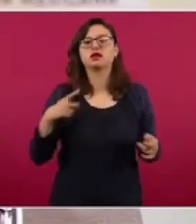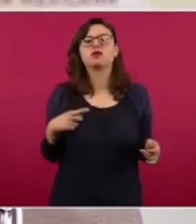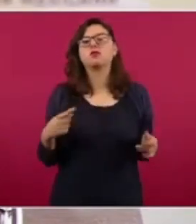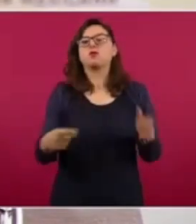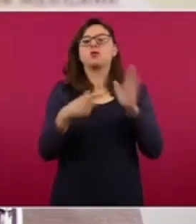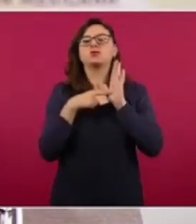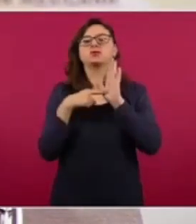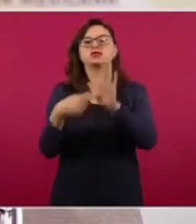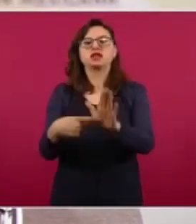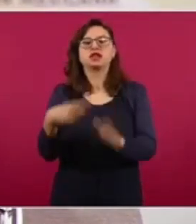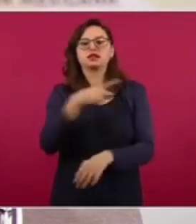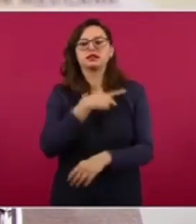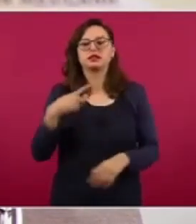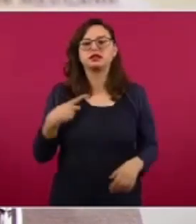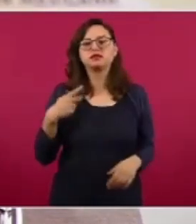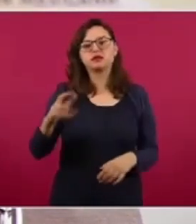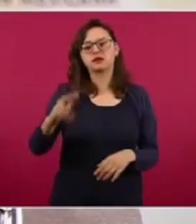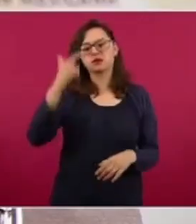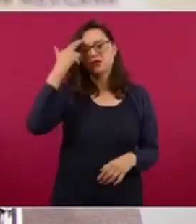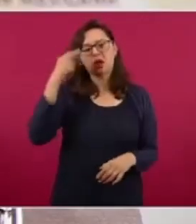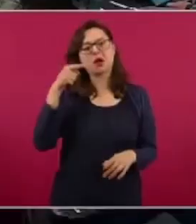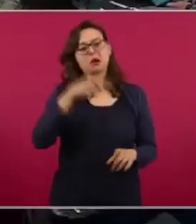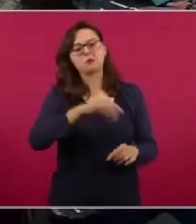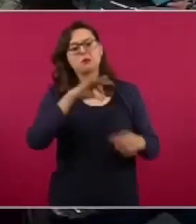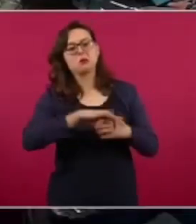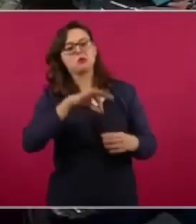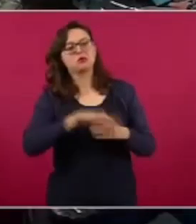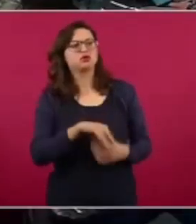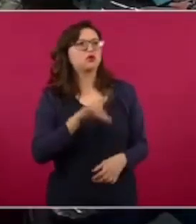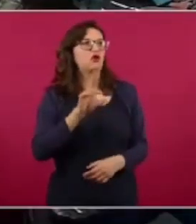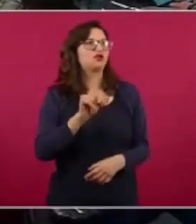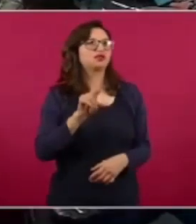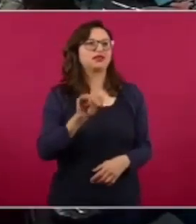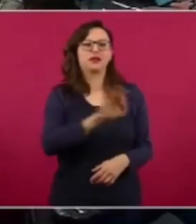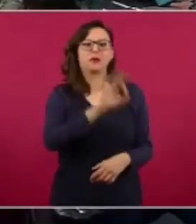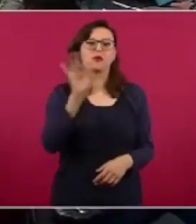Pero haber sacado como 80%.